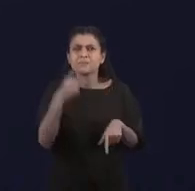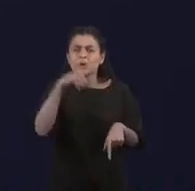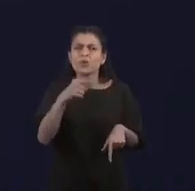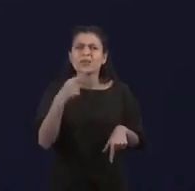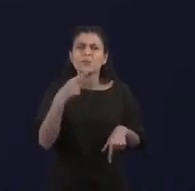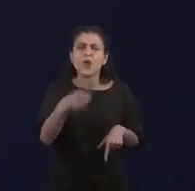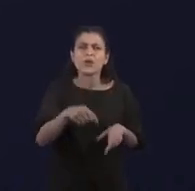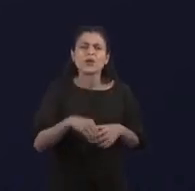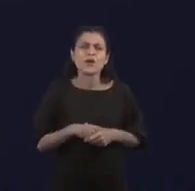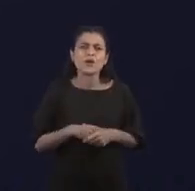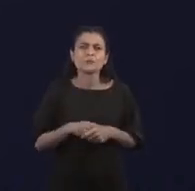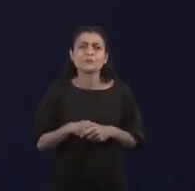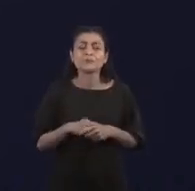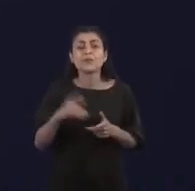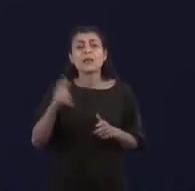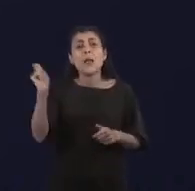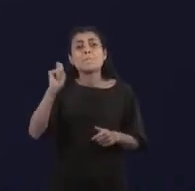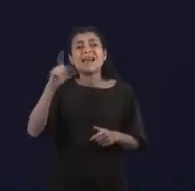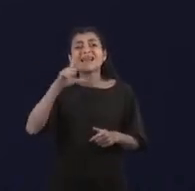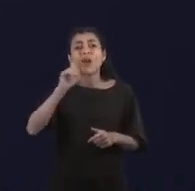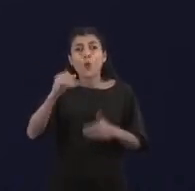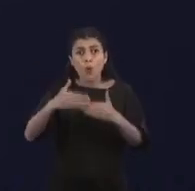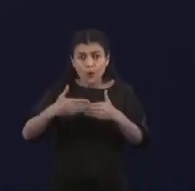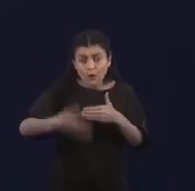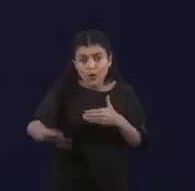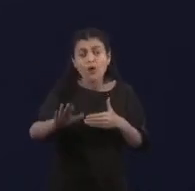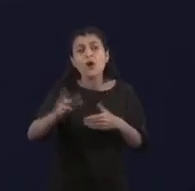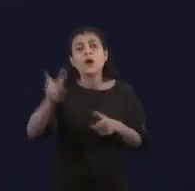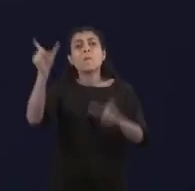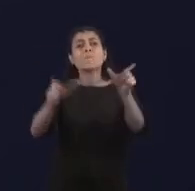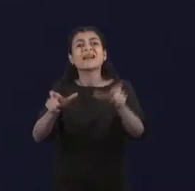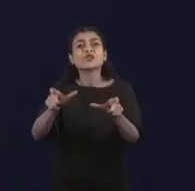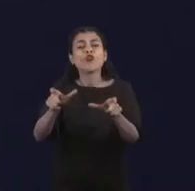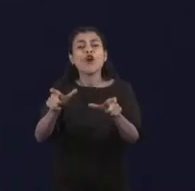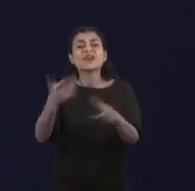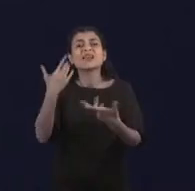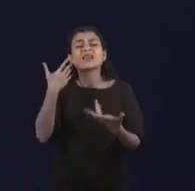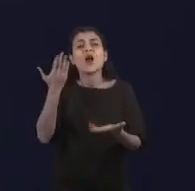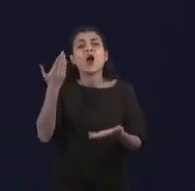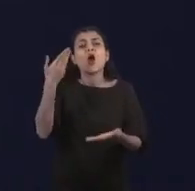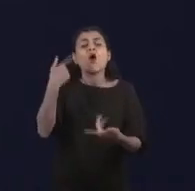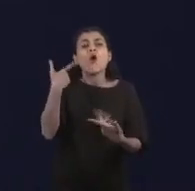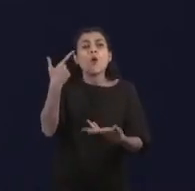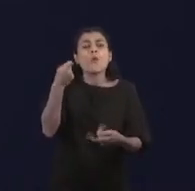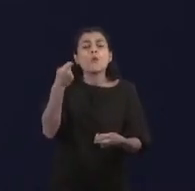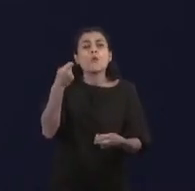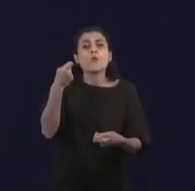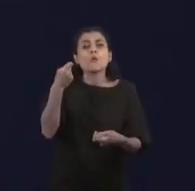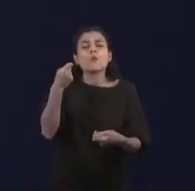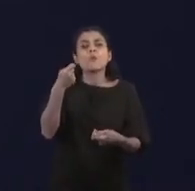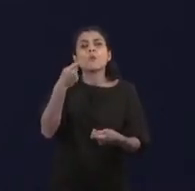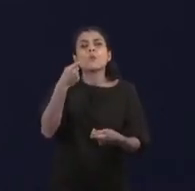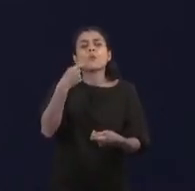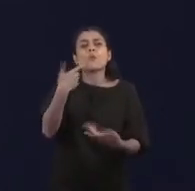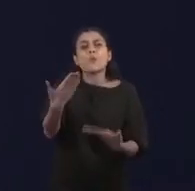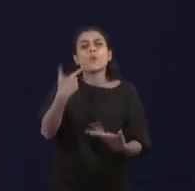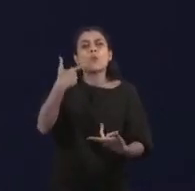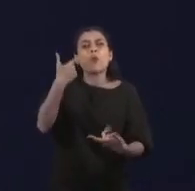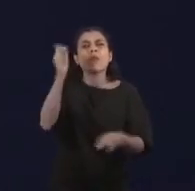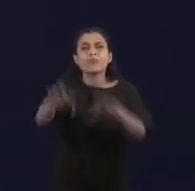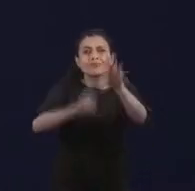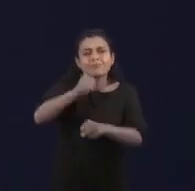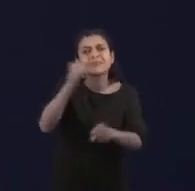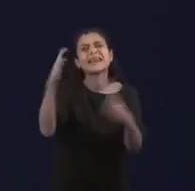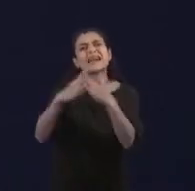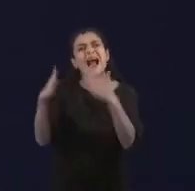último, desde el mes de julio, los argentinos podrán participar en la subasta de 8 inmuebles decomisados en causas de narcotráfico,